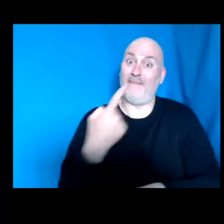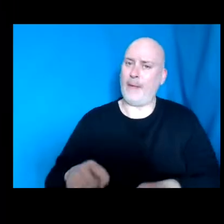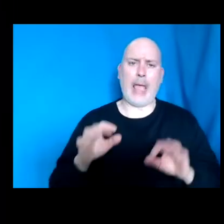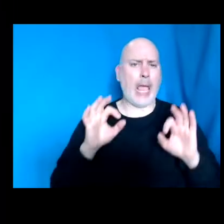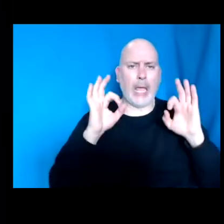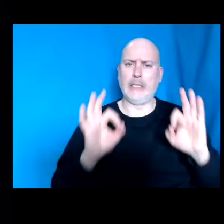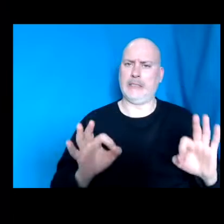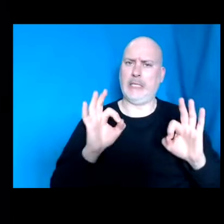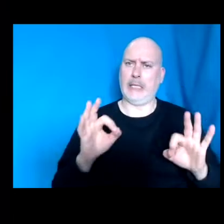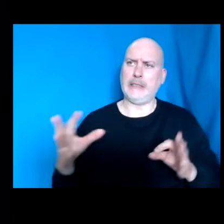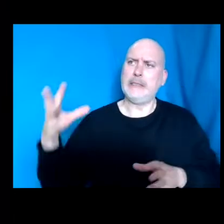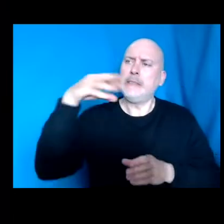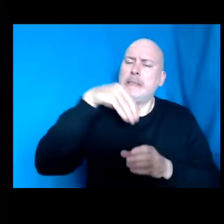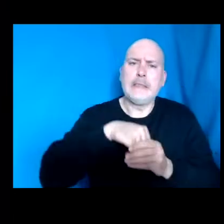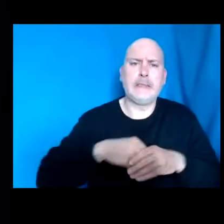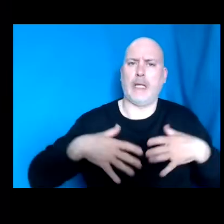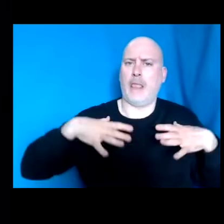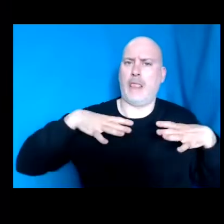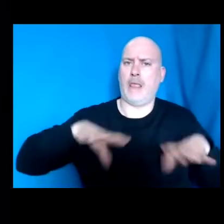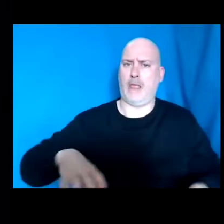niño tenga menos hambre.